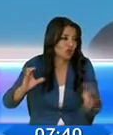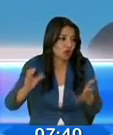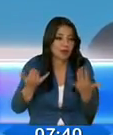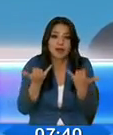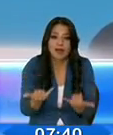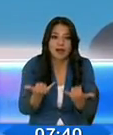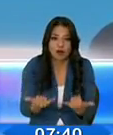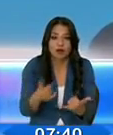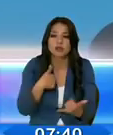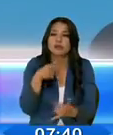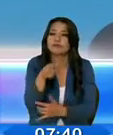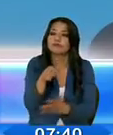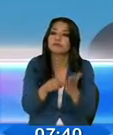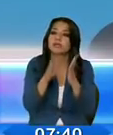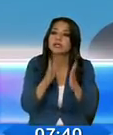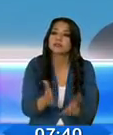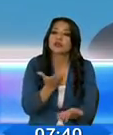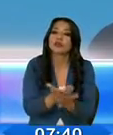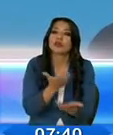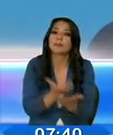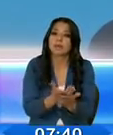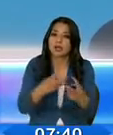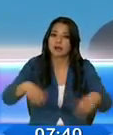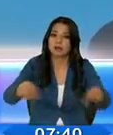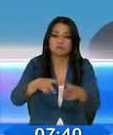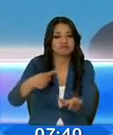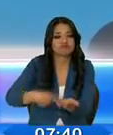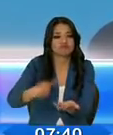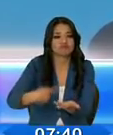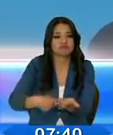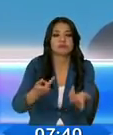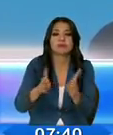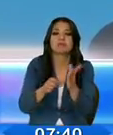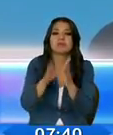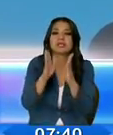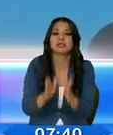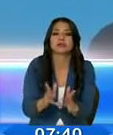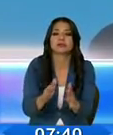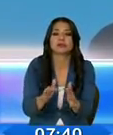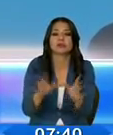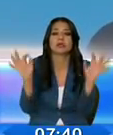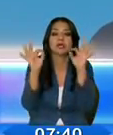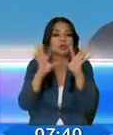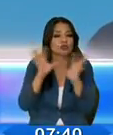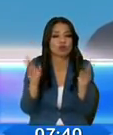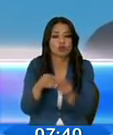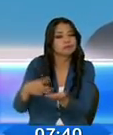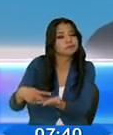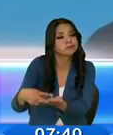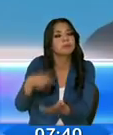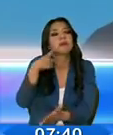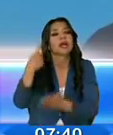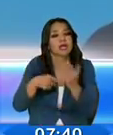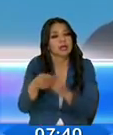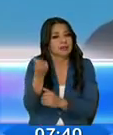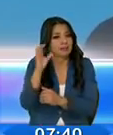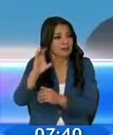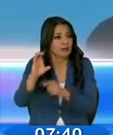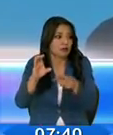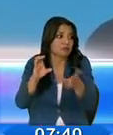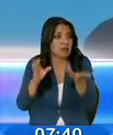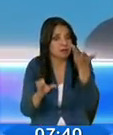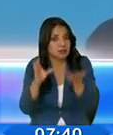mismo me reuniré con el señor ministro de Economía y Finanzas y con el señor ministro de Energía, justamente para tratar eso.